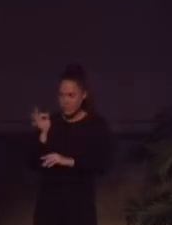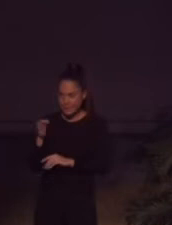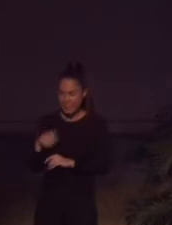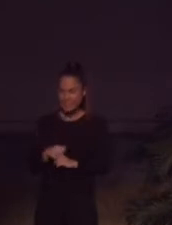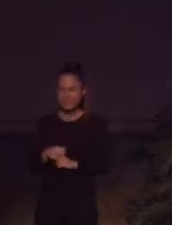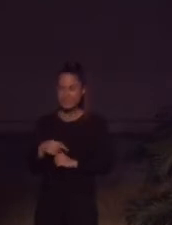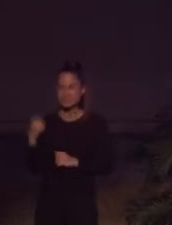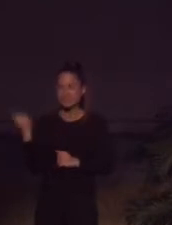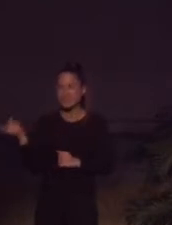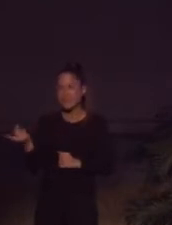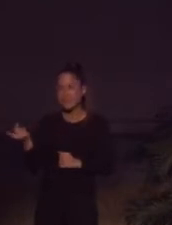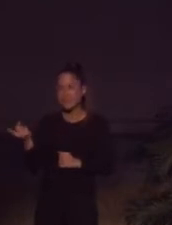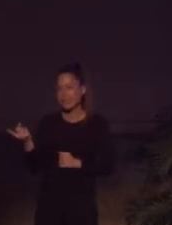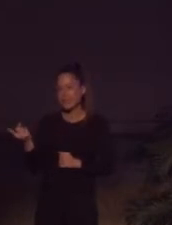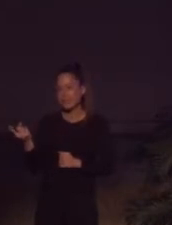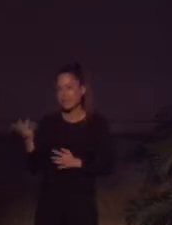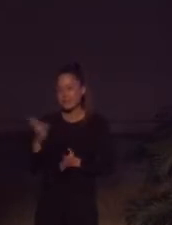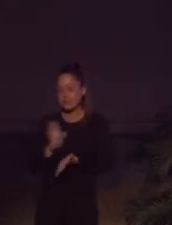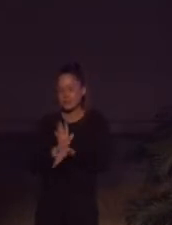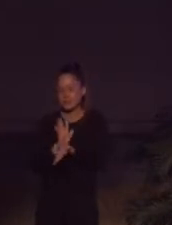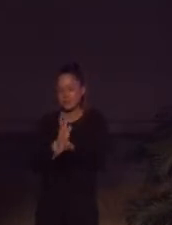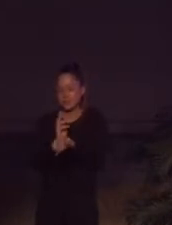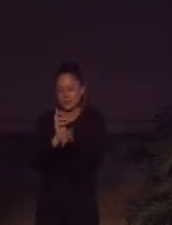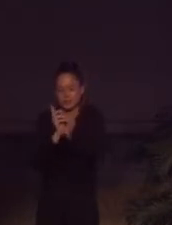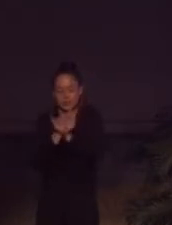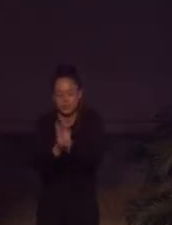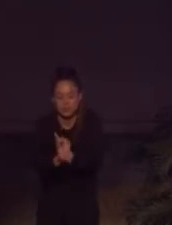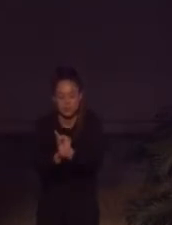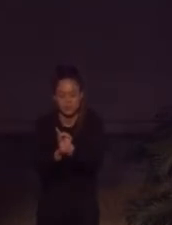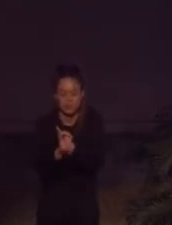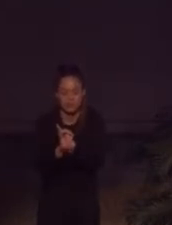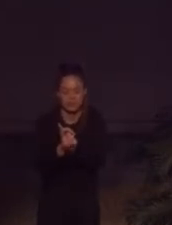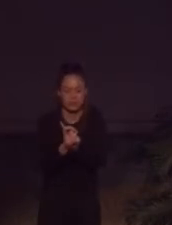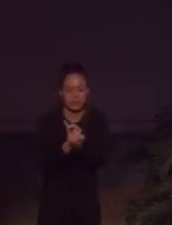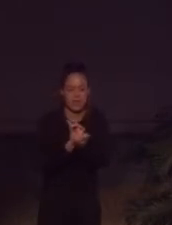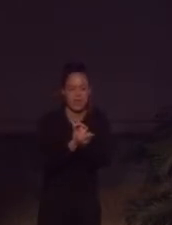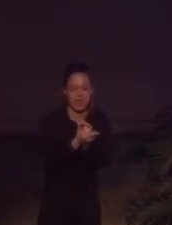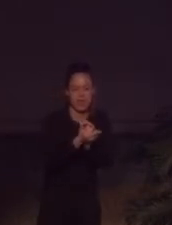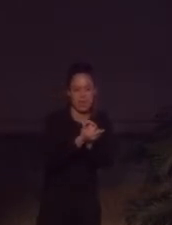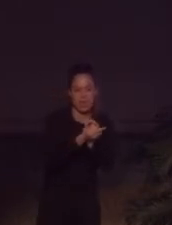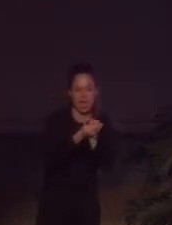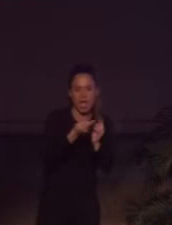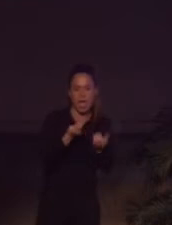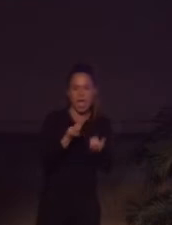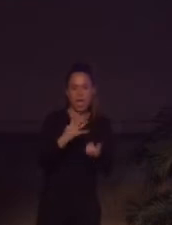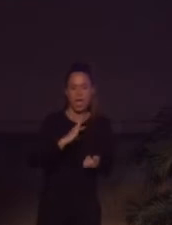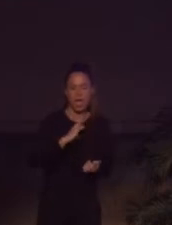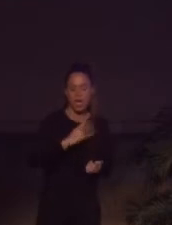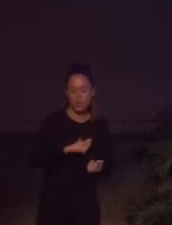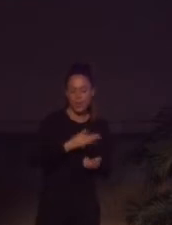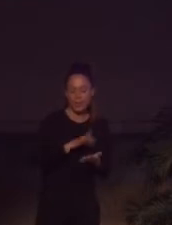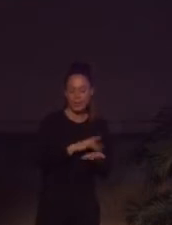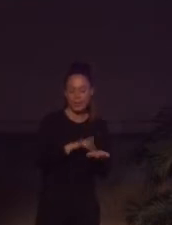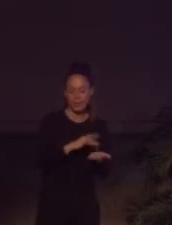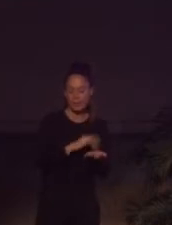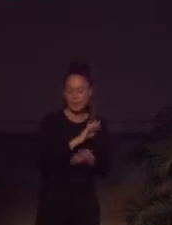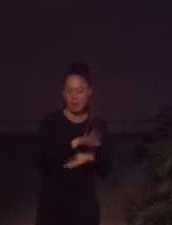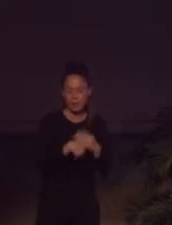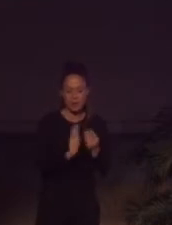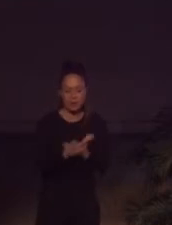¿Cómo se da esa transición, ¿no? Ese transitar de parole de queer hacia el antiespecismo?